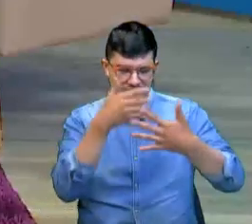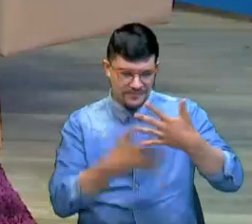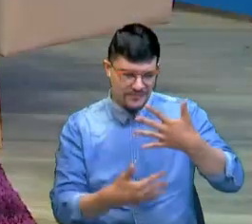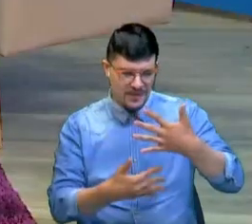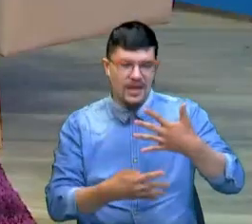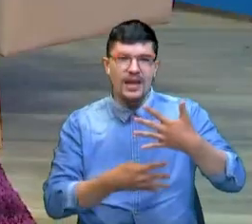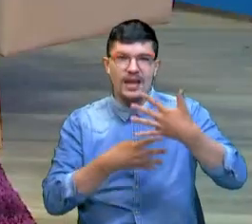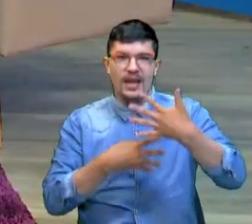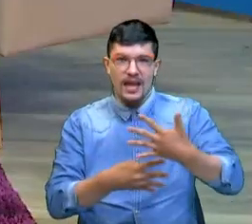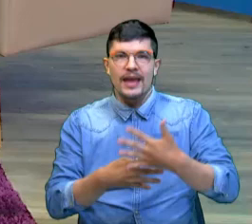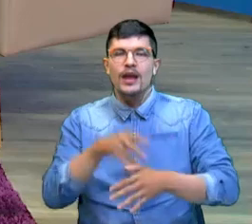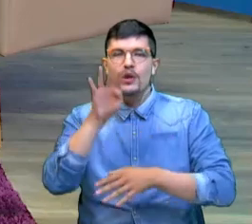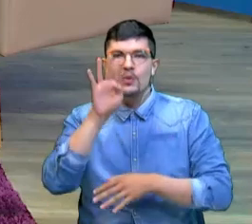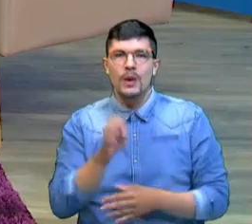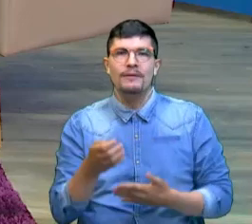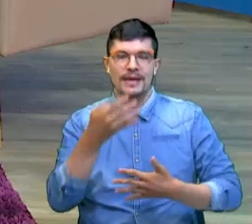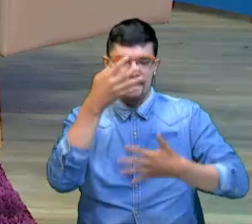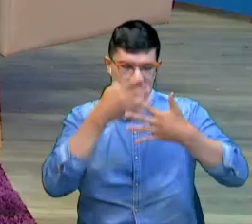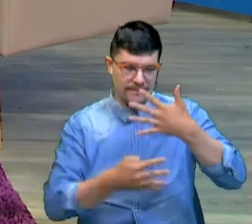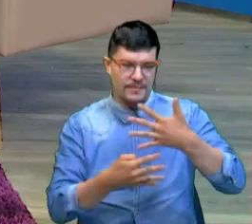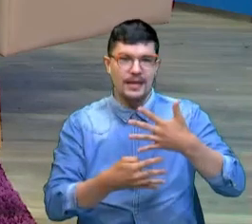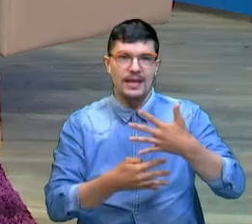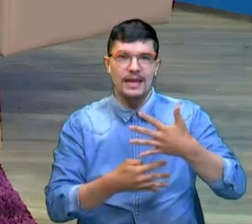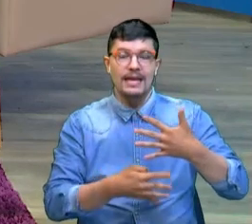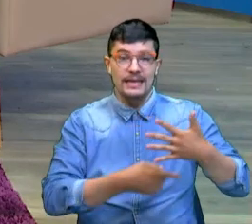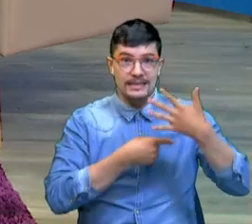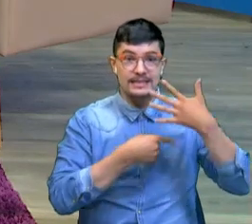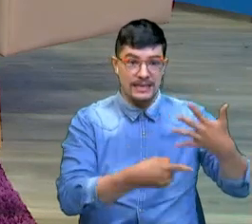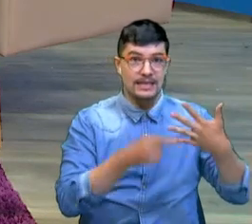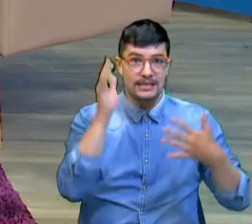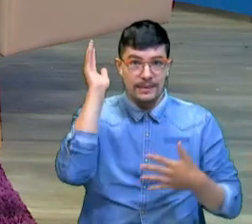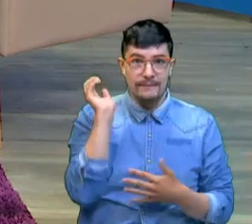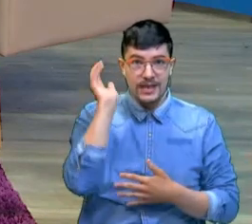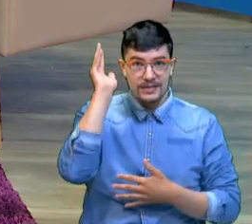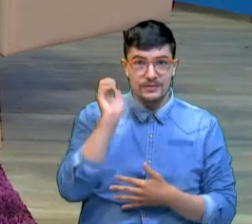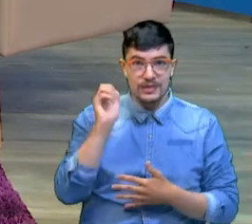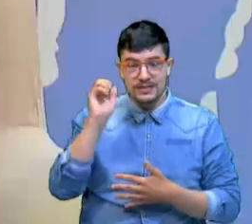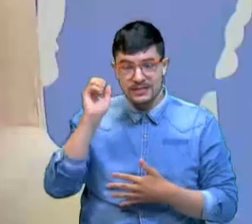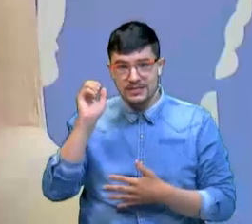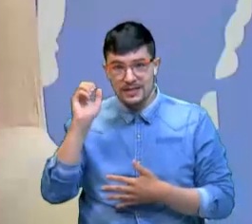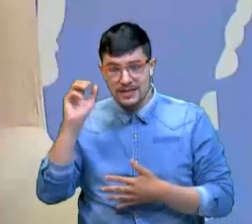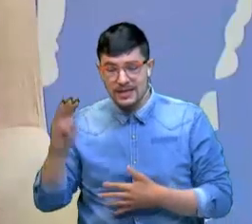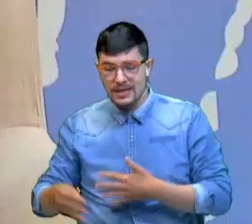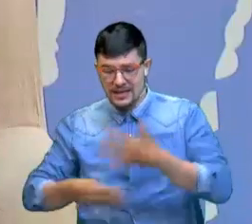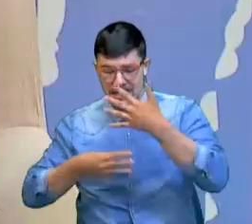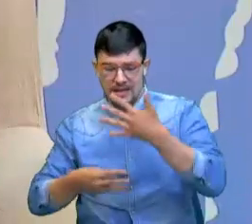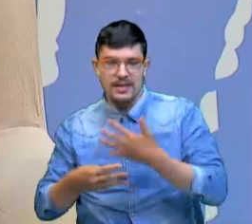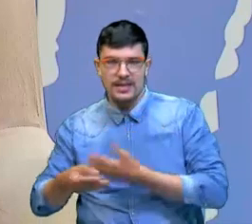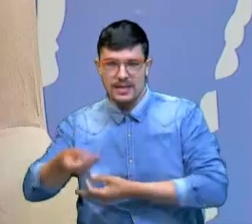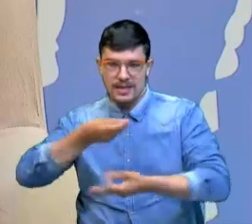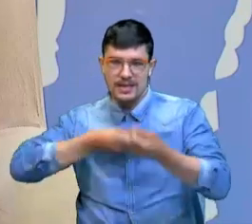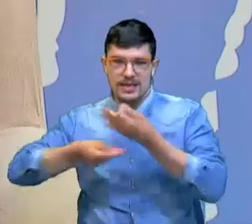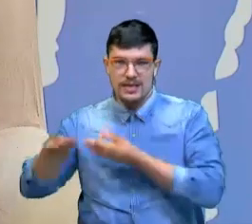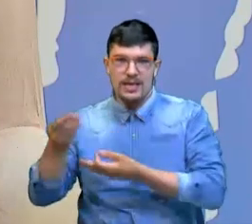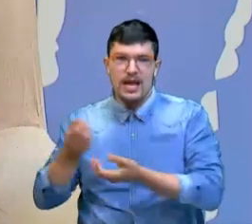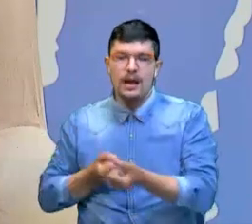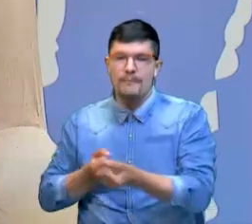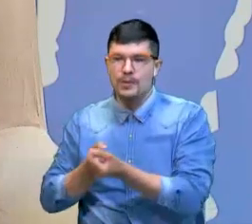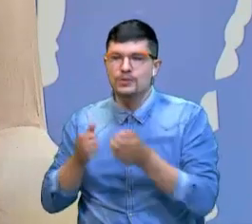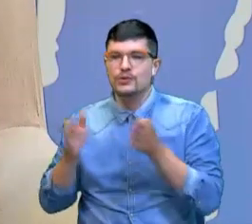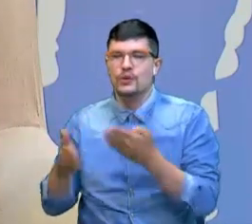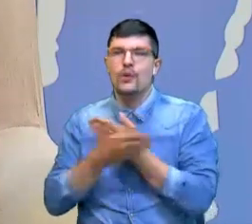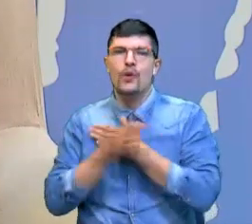tipos de pensión. 9 tipos de prestaciones económicas, ¿no? 6 pensiones. Y la indemnización, el saldo, el auxilio